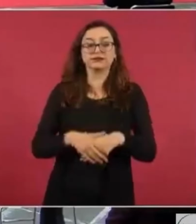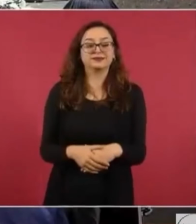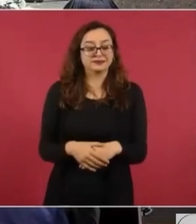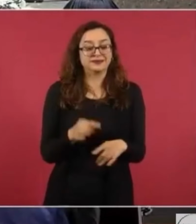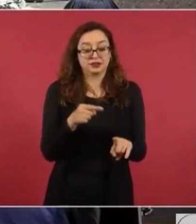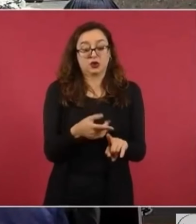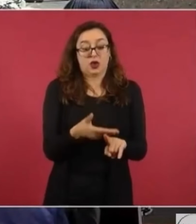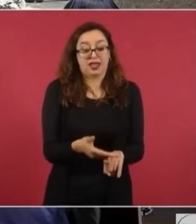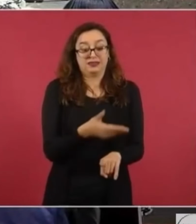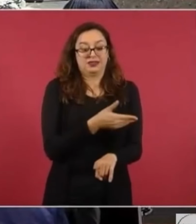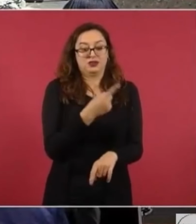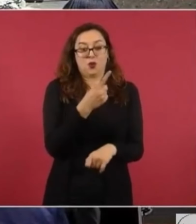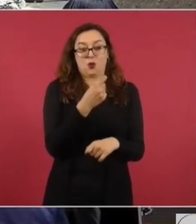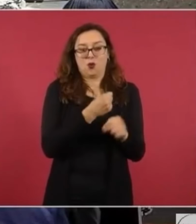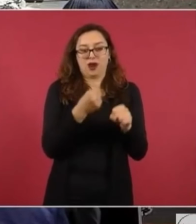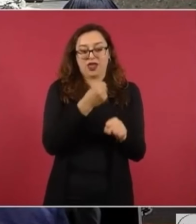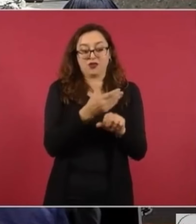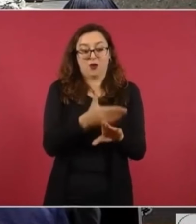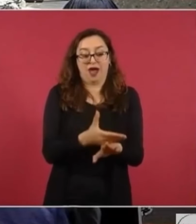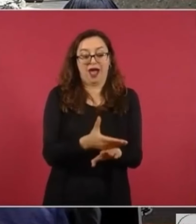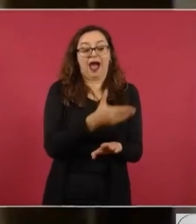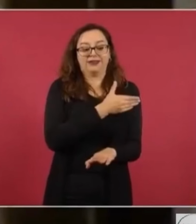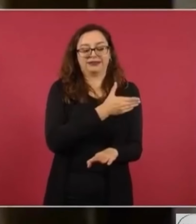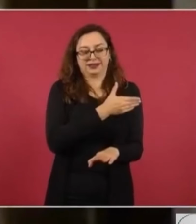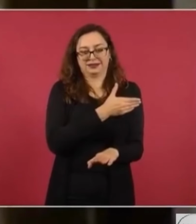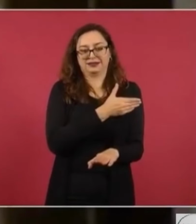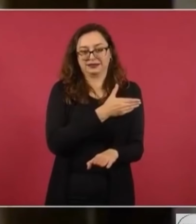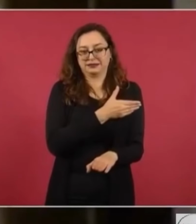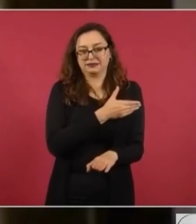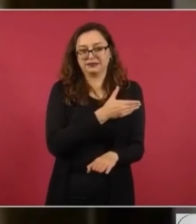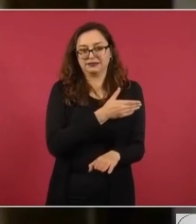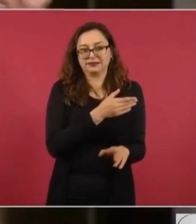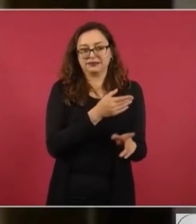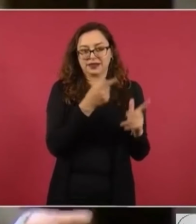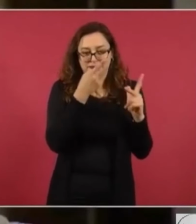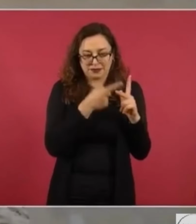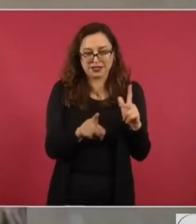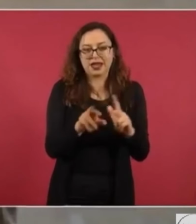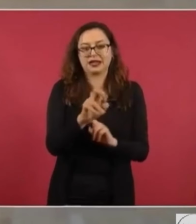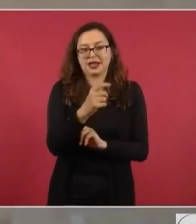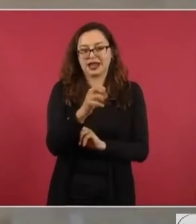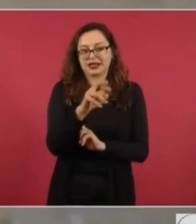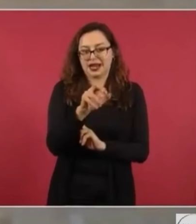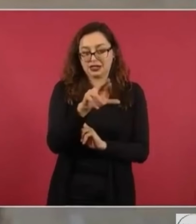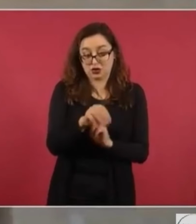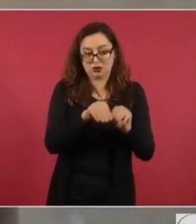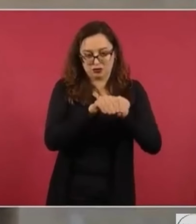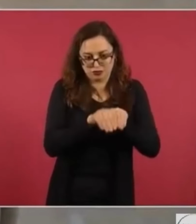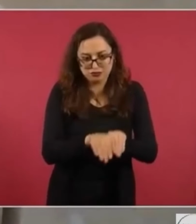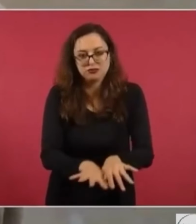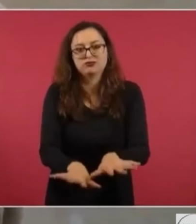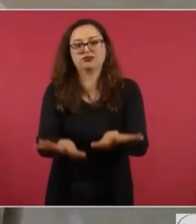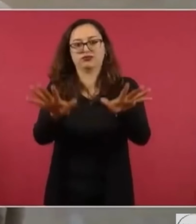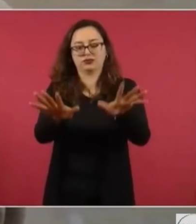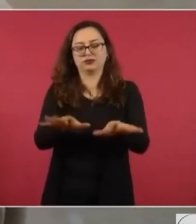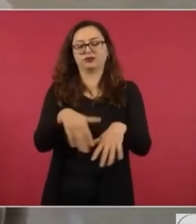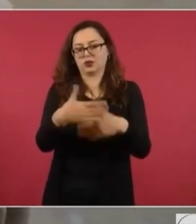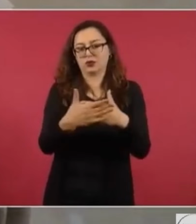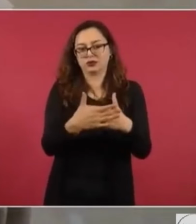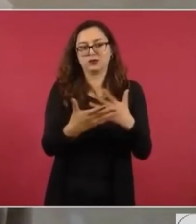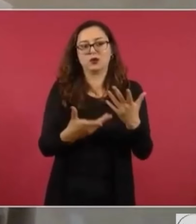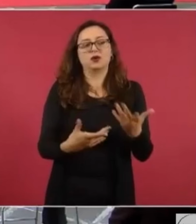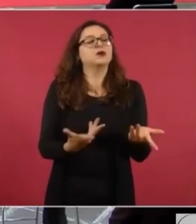vez, de que aparezca en la Ciudad de México Regeneración y empieza esa historia que ya es muy